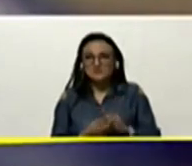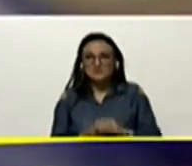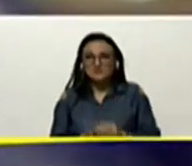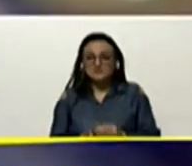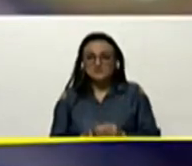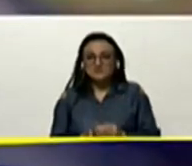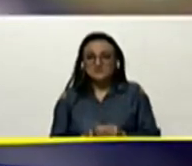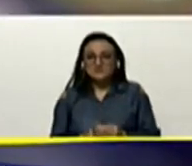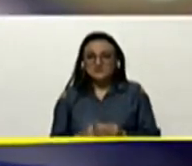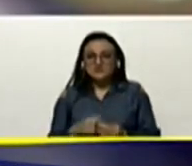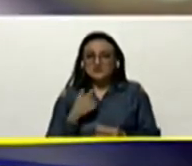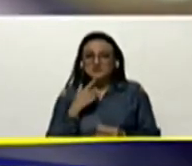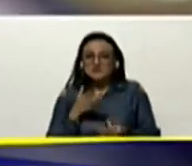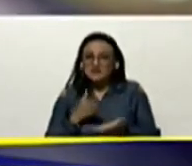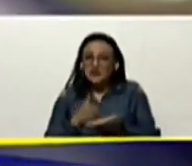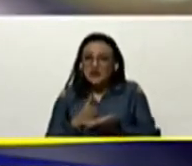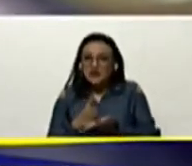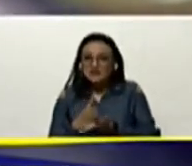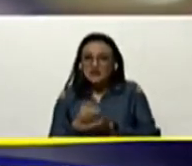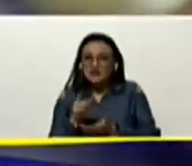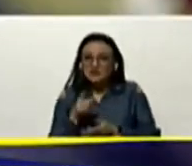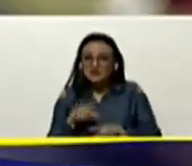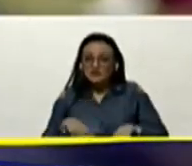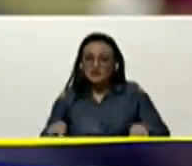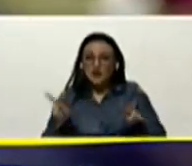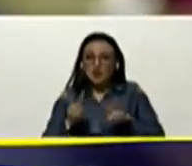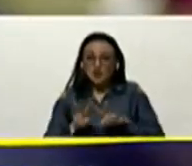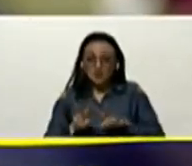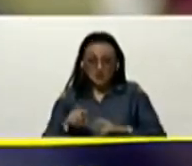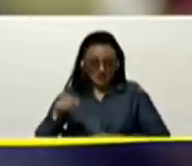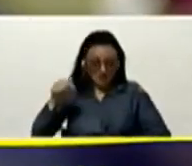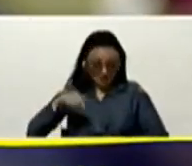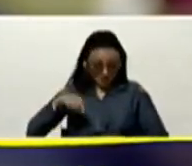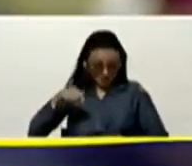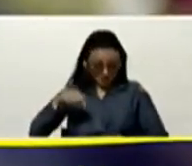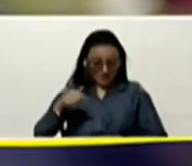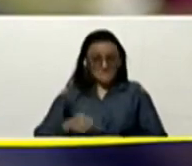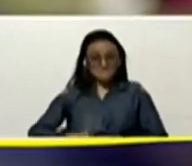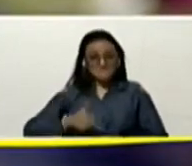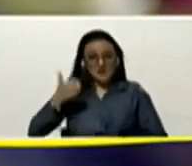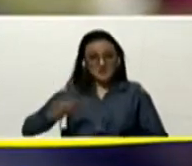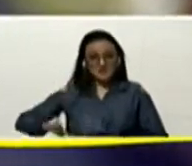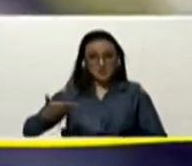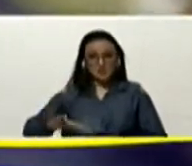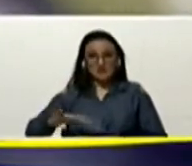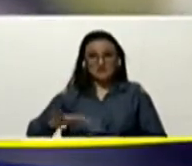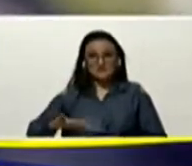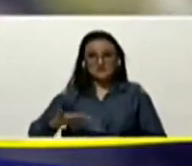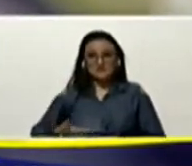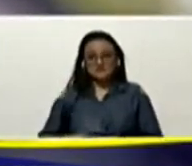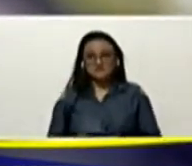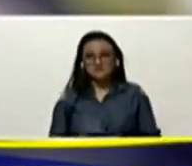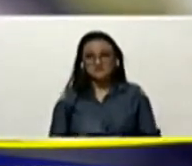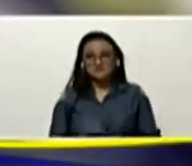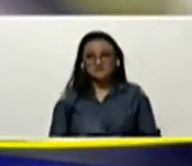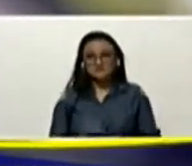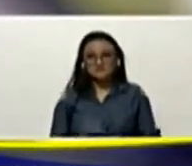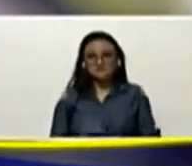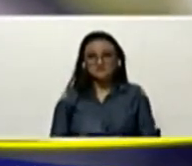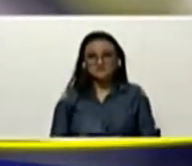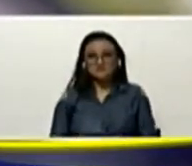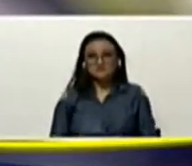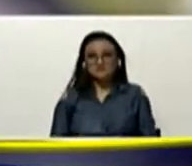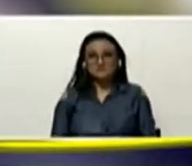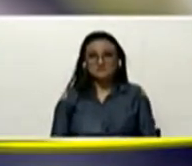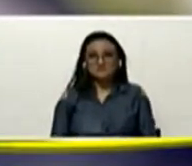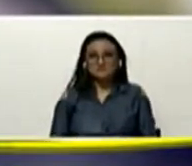te dice, y la lealtad es un valor que hoy en día adquiere mayor importancia, y tú le respondes,